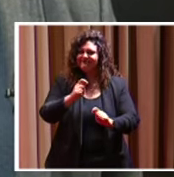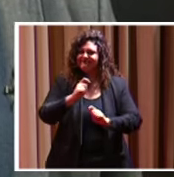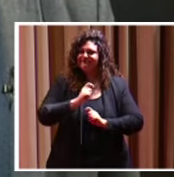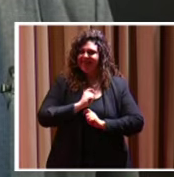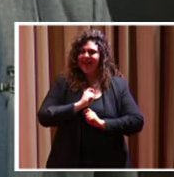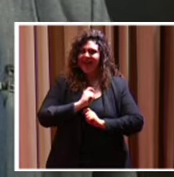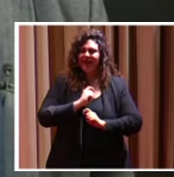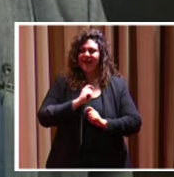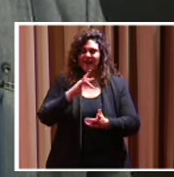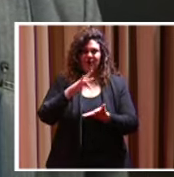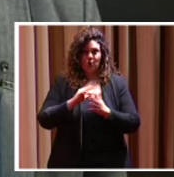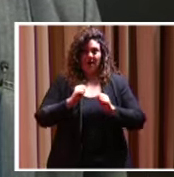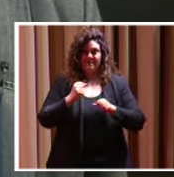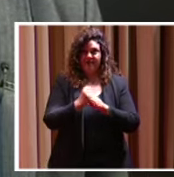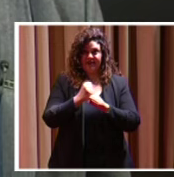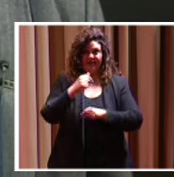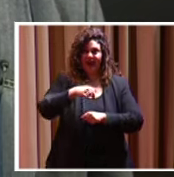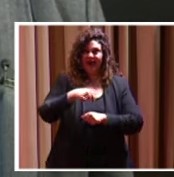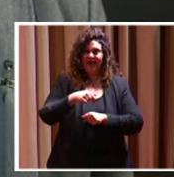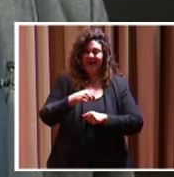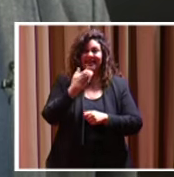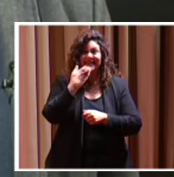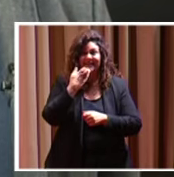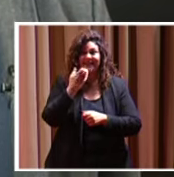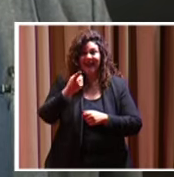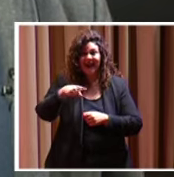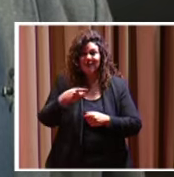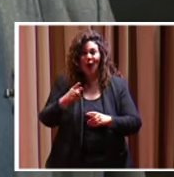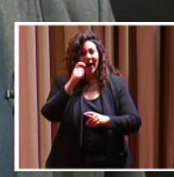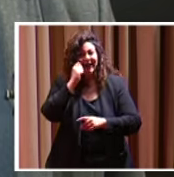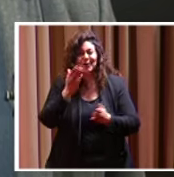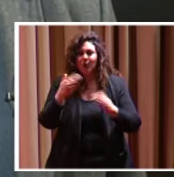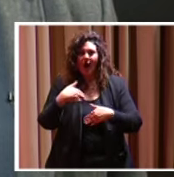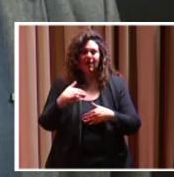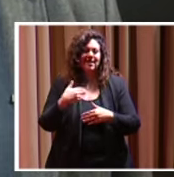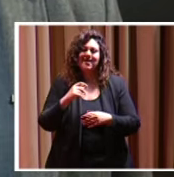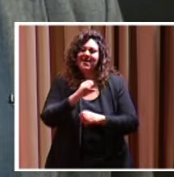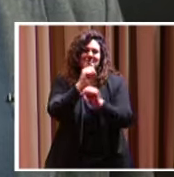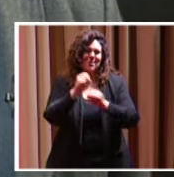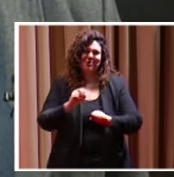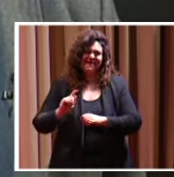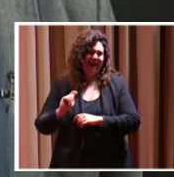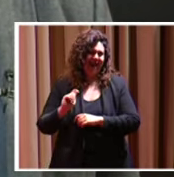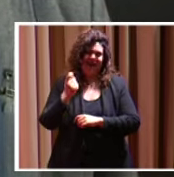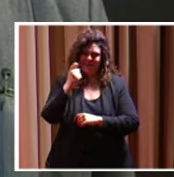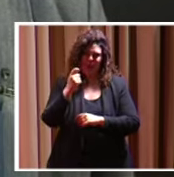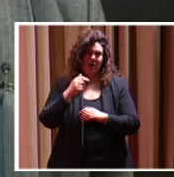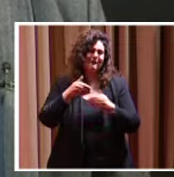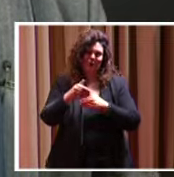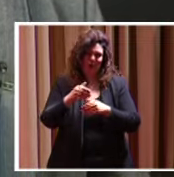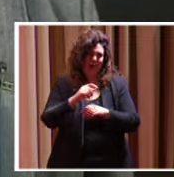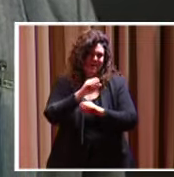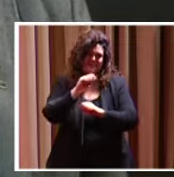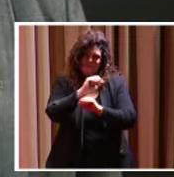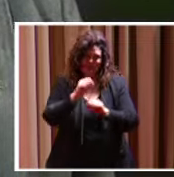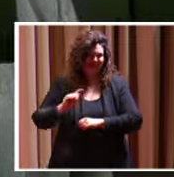que empezamos a trabajar aquí, no hubiera sido posible nada de lo que hemos conseguido ni será posible lo que haremos en el futuro.